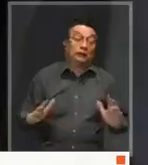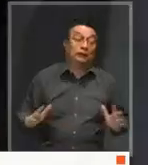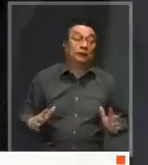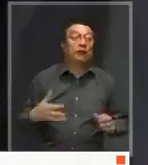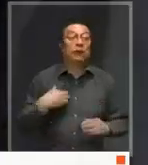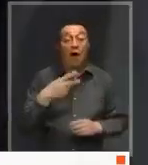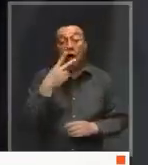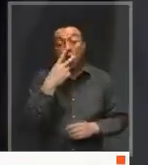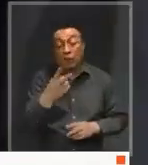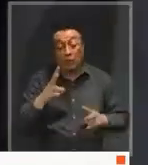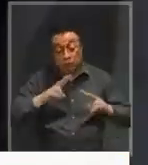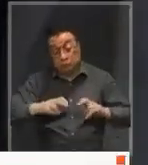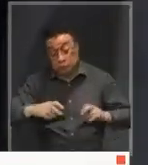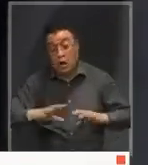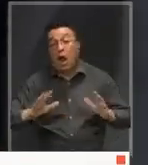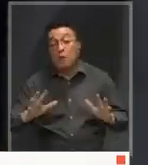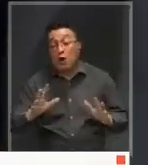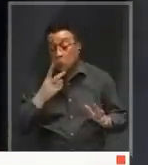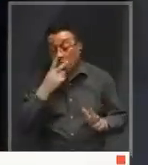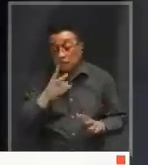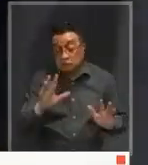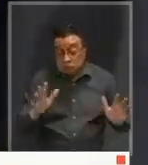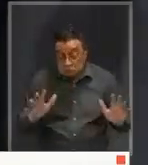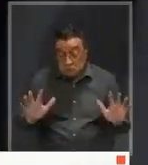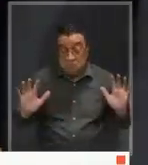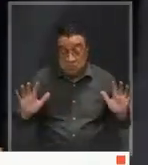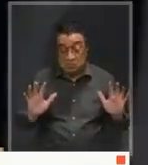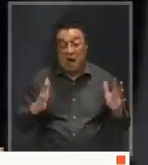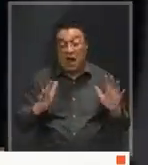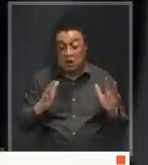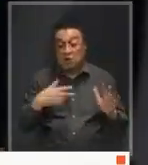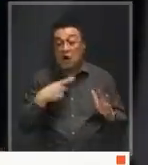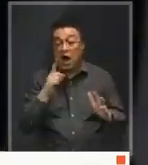ver si la tengo, creo, debería tenerla, no sé, debería tenerla. Dentro